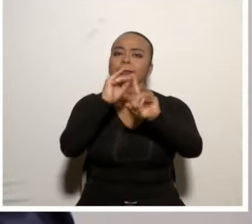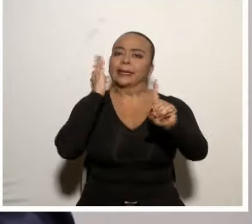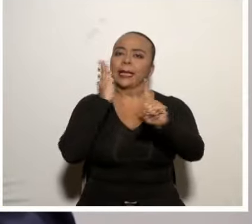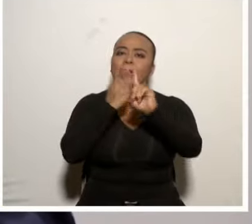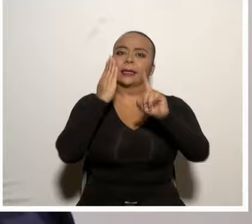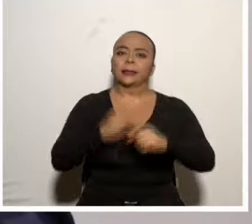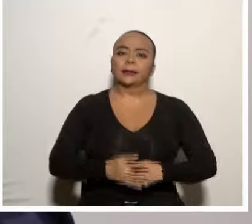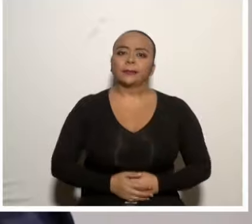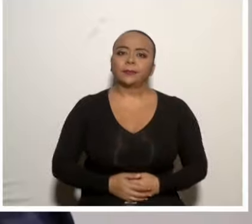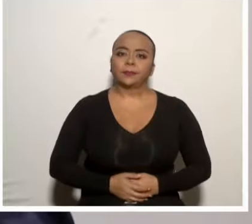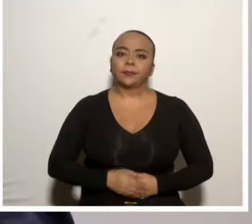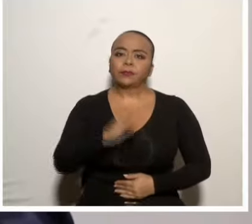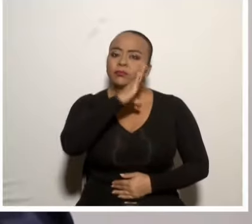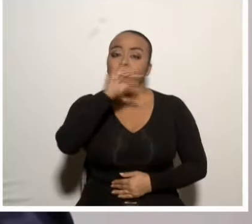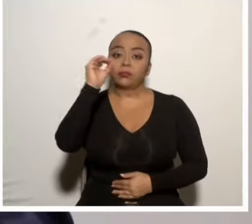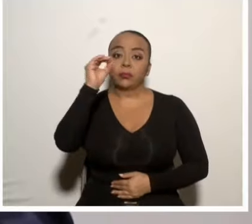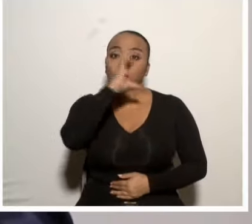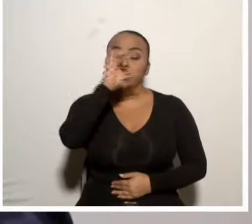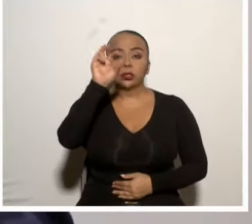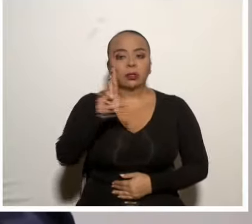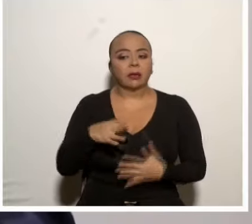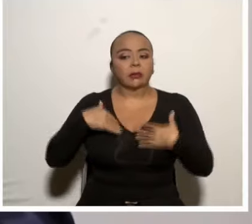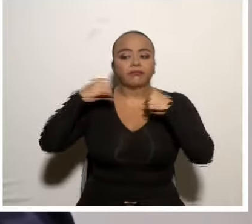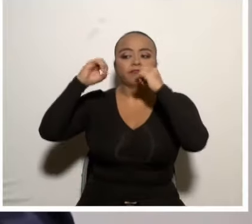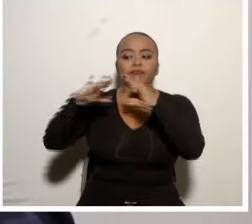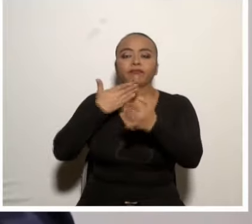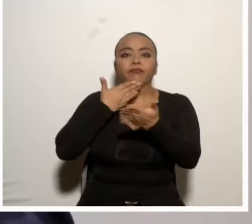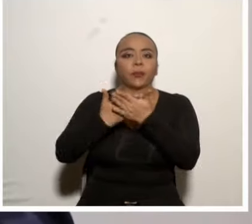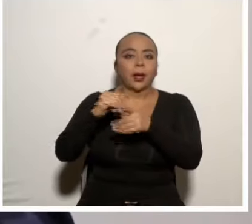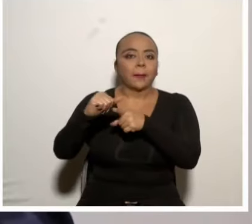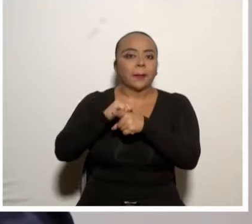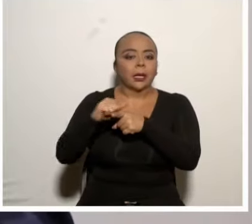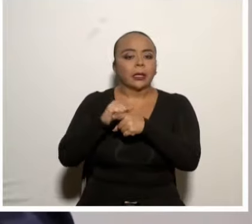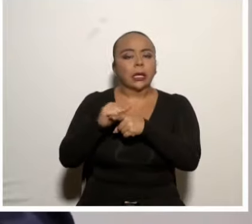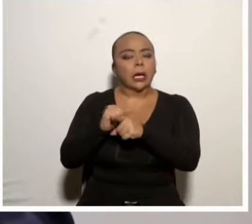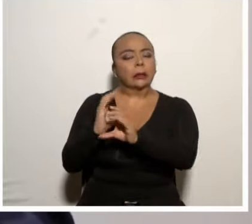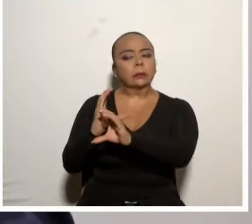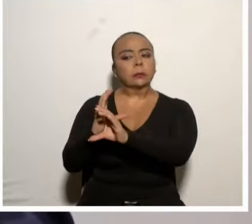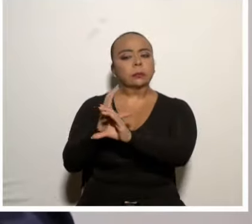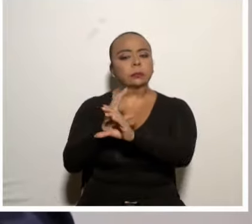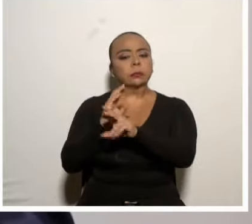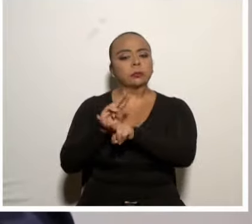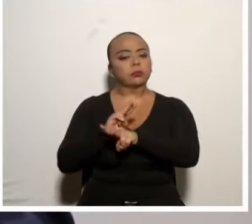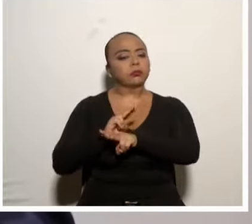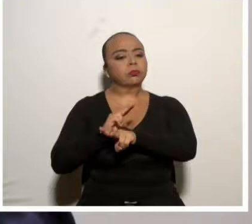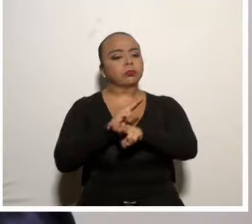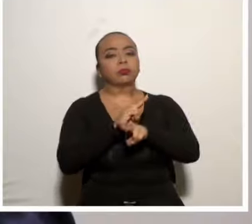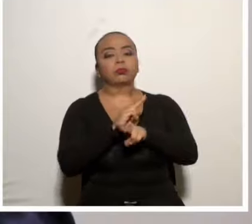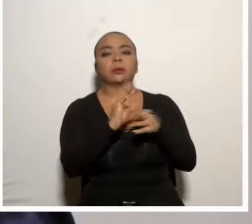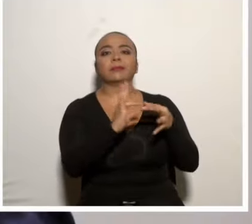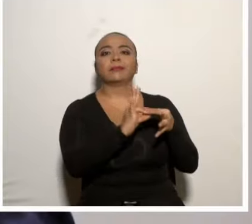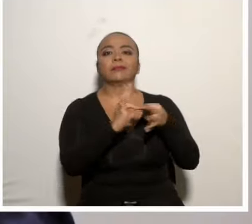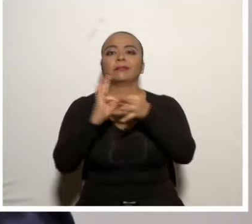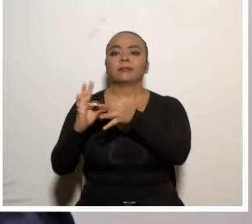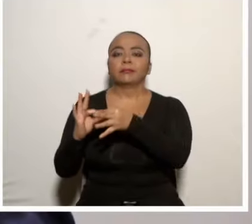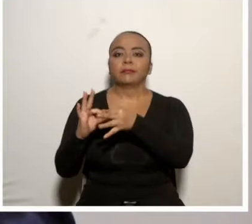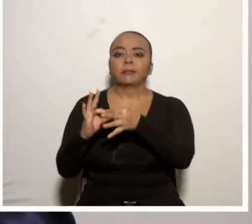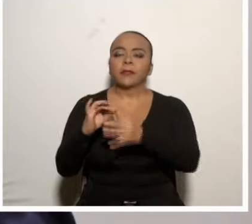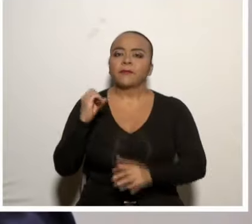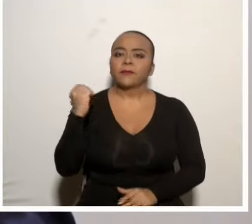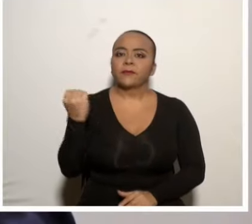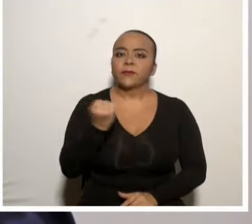directas. Costa Rica abandonó la buena práctica del patrullaje conjunto,